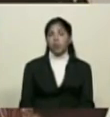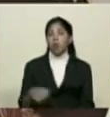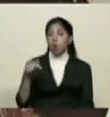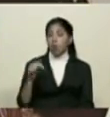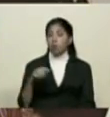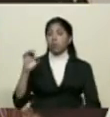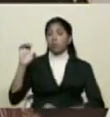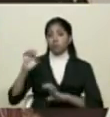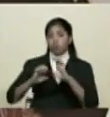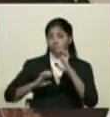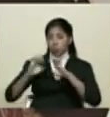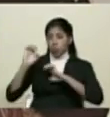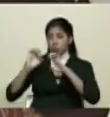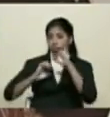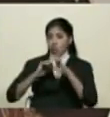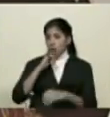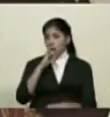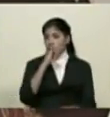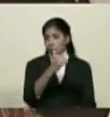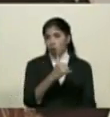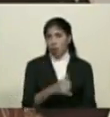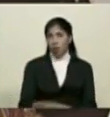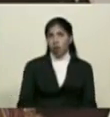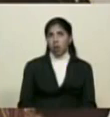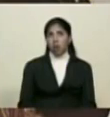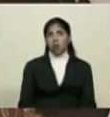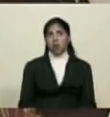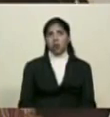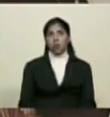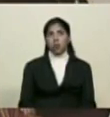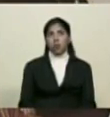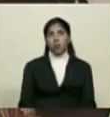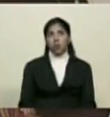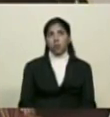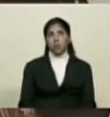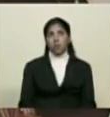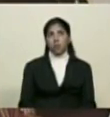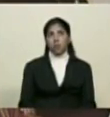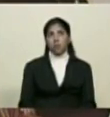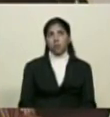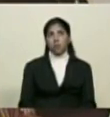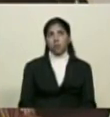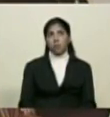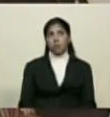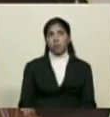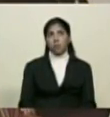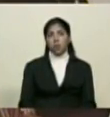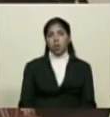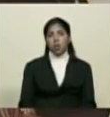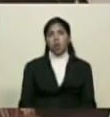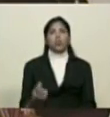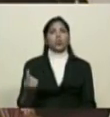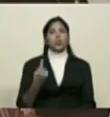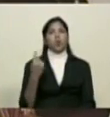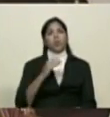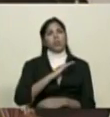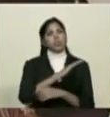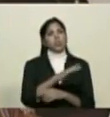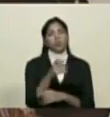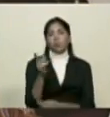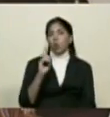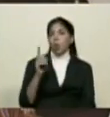evaluando porque también debemos informar de ello. No solamente yo digo debe haber la sanción penal, aquí tiene que